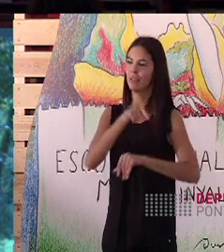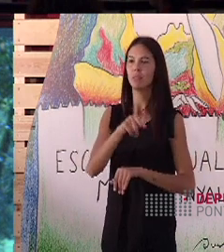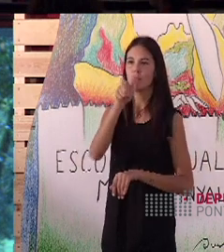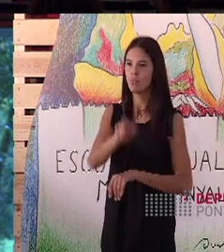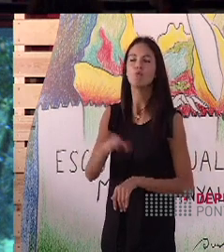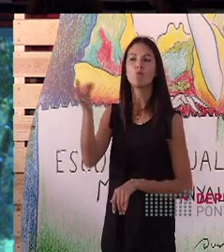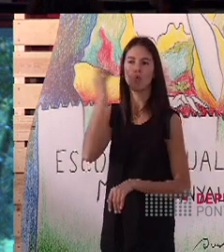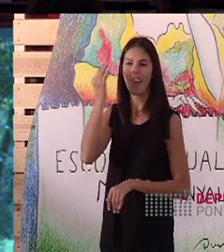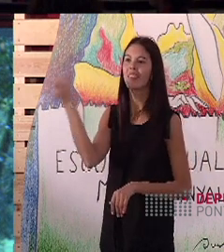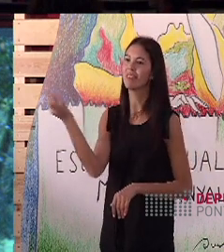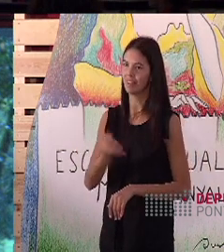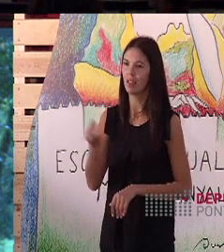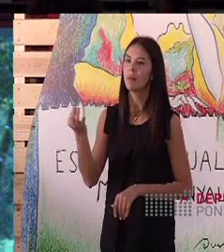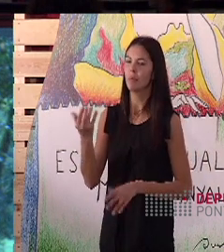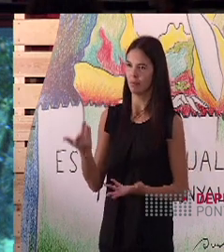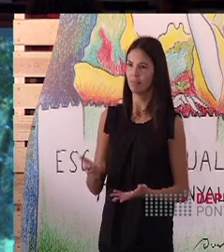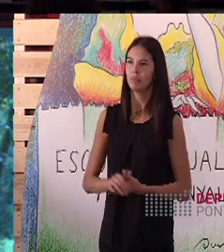estas mulleres que